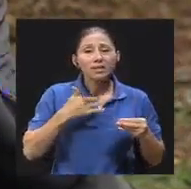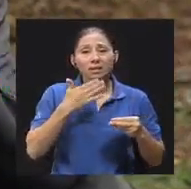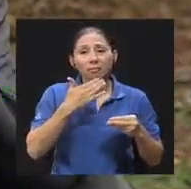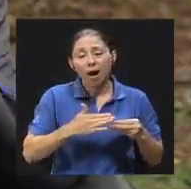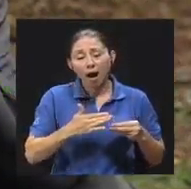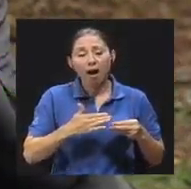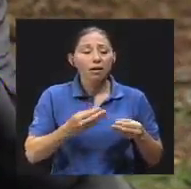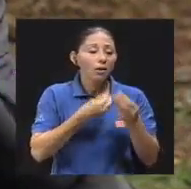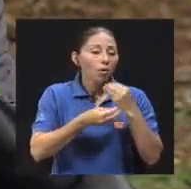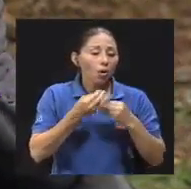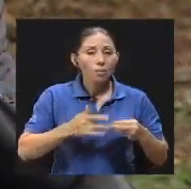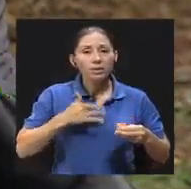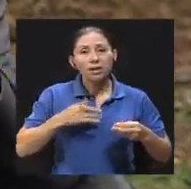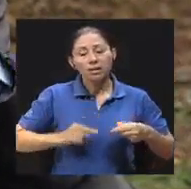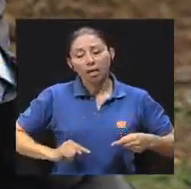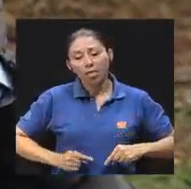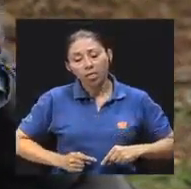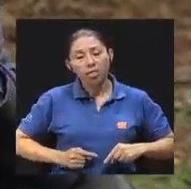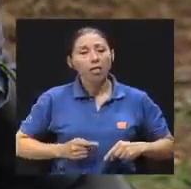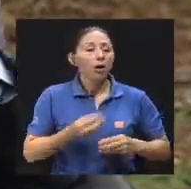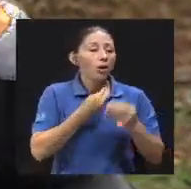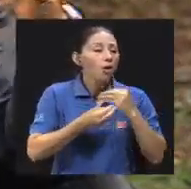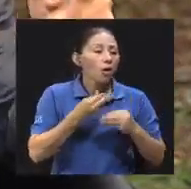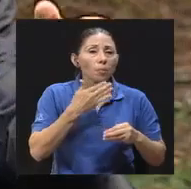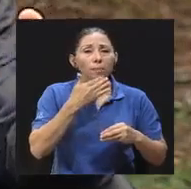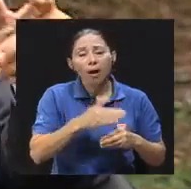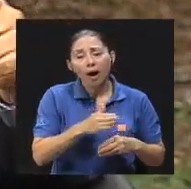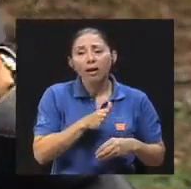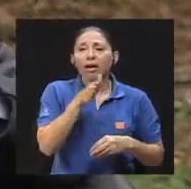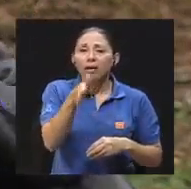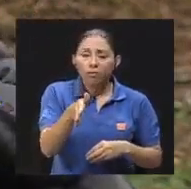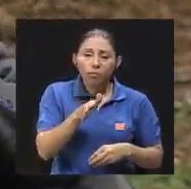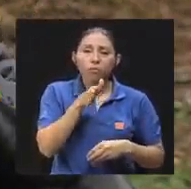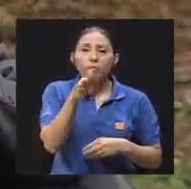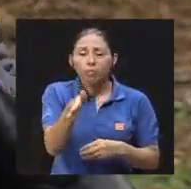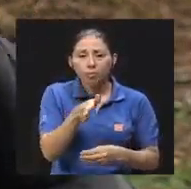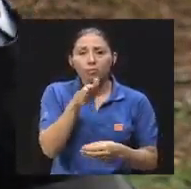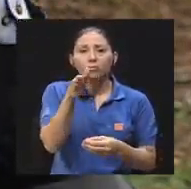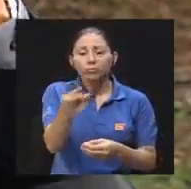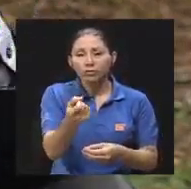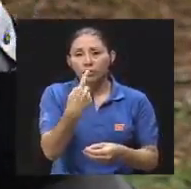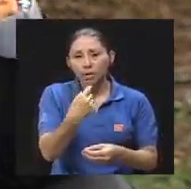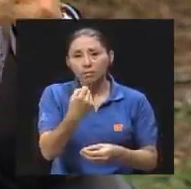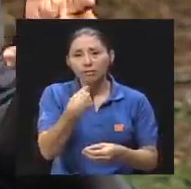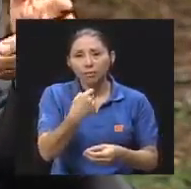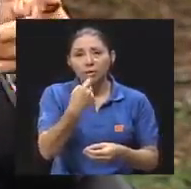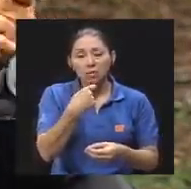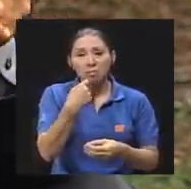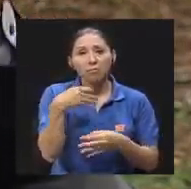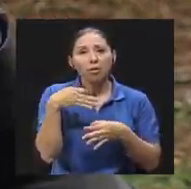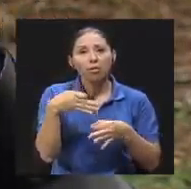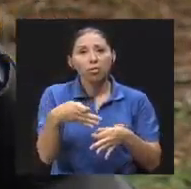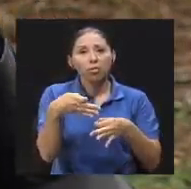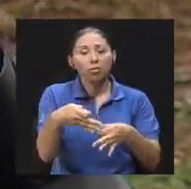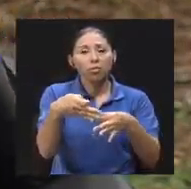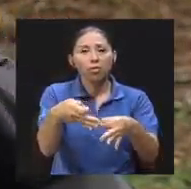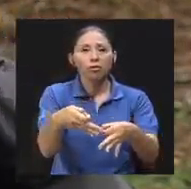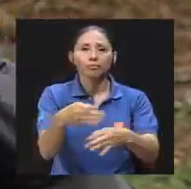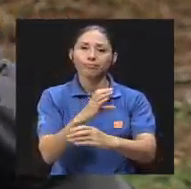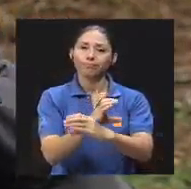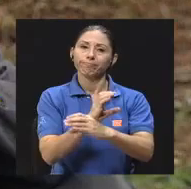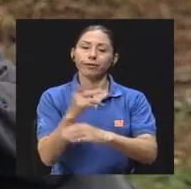tienen que recurrir a un medicamento, o andan preguntando, van a la farmacia y mañana me sigue el mismo problema y se van dejando, ese es el